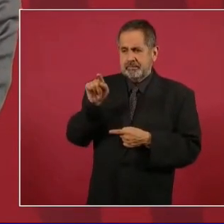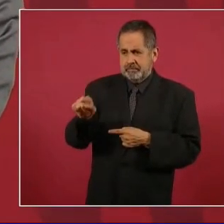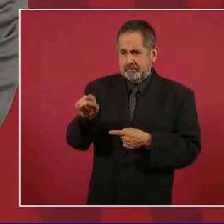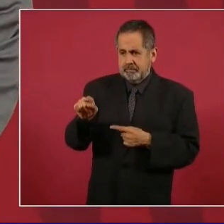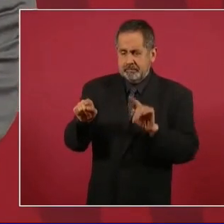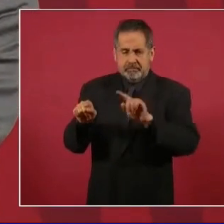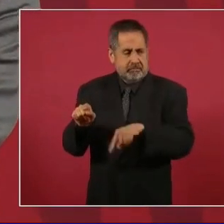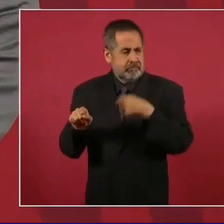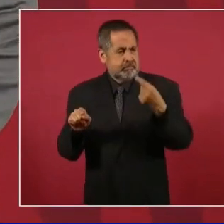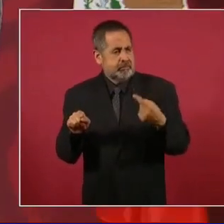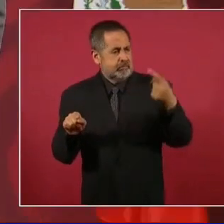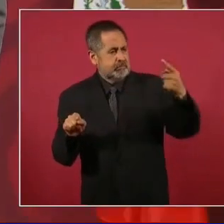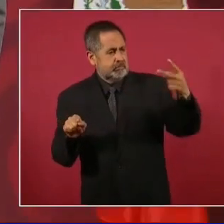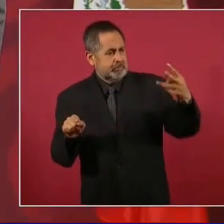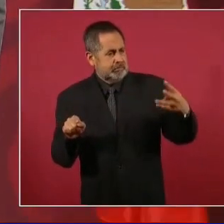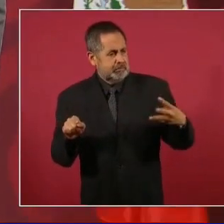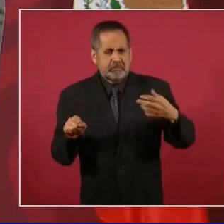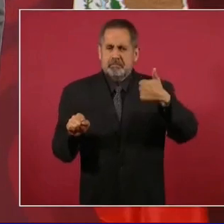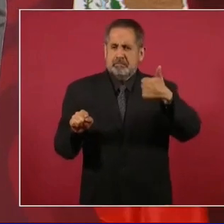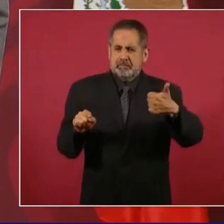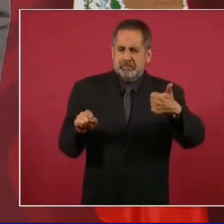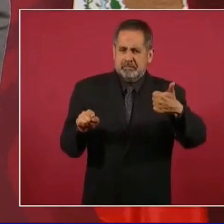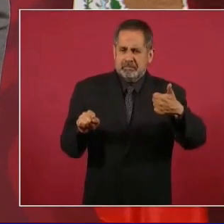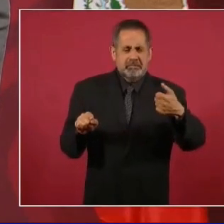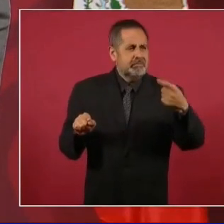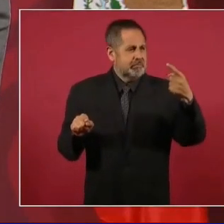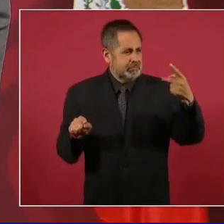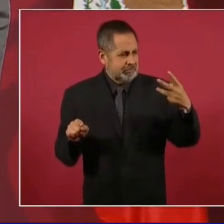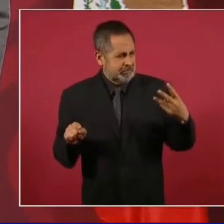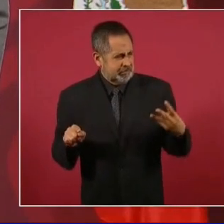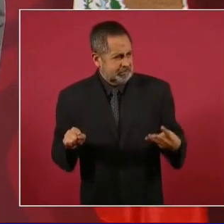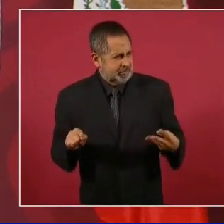5 o 6 órganos autónomos.